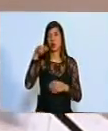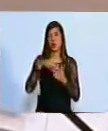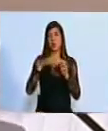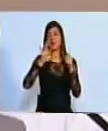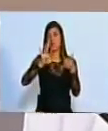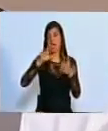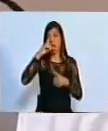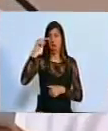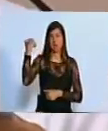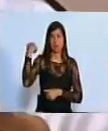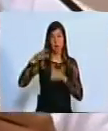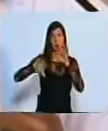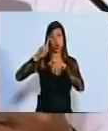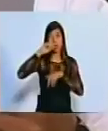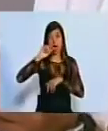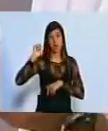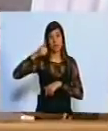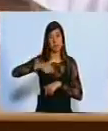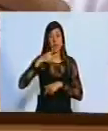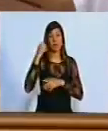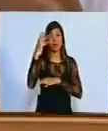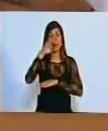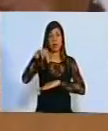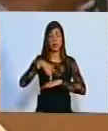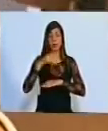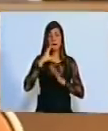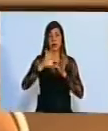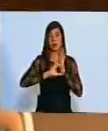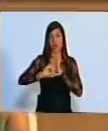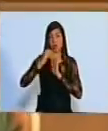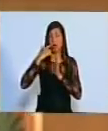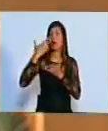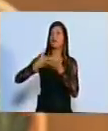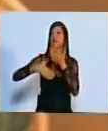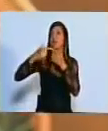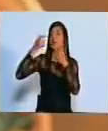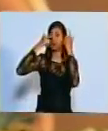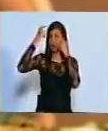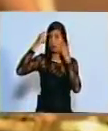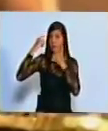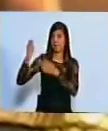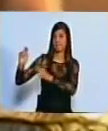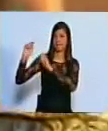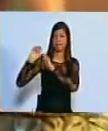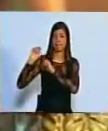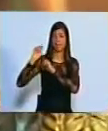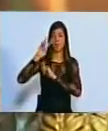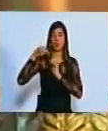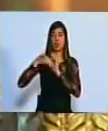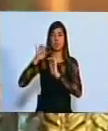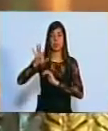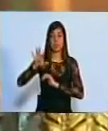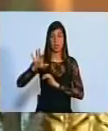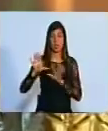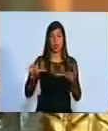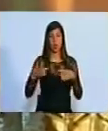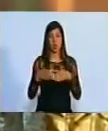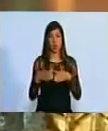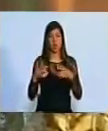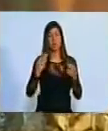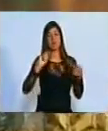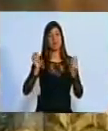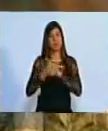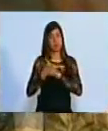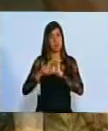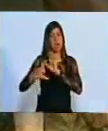Asamblea Nacional, asumiendo el reto y la responsabilidad propuesta por el presidente Hugo Chávez en 2005, en sesión ordinaria modificó y sancionó